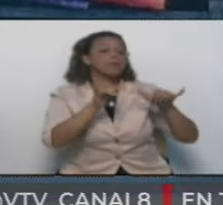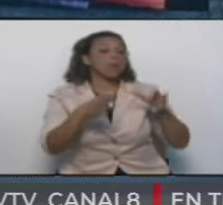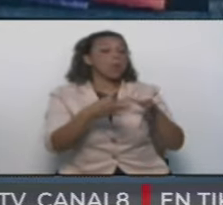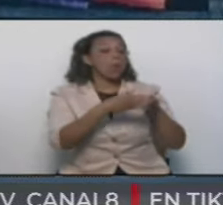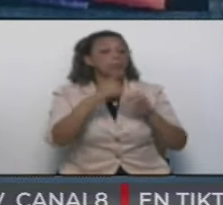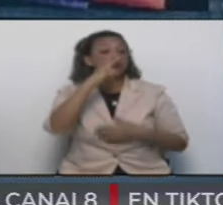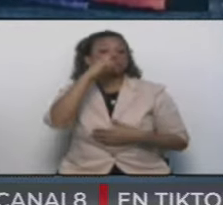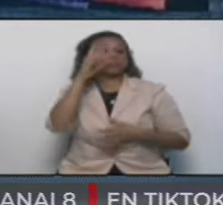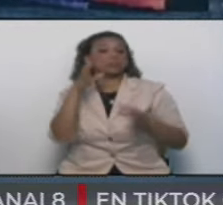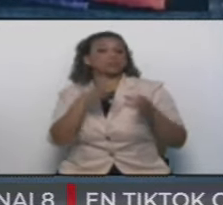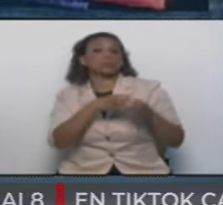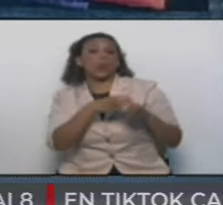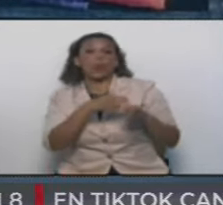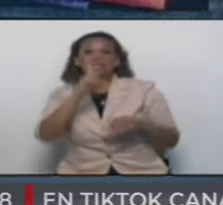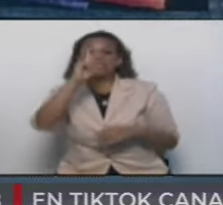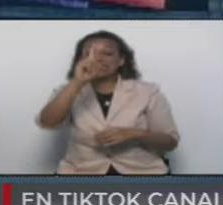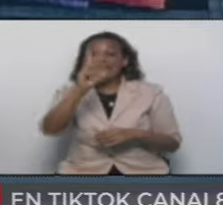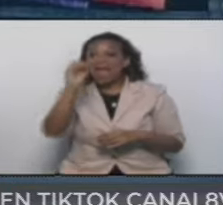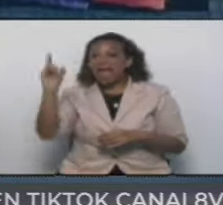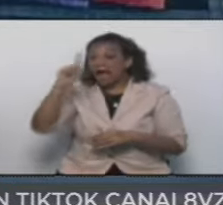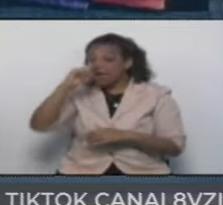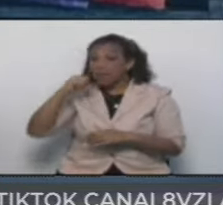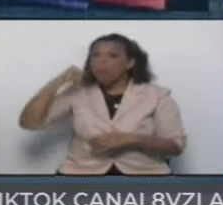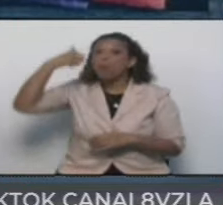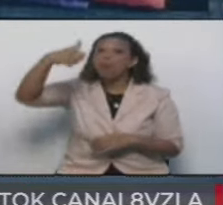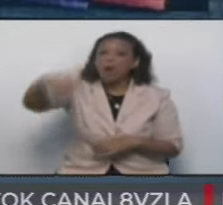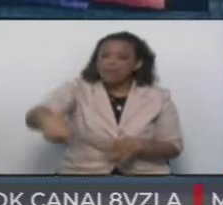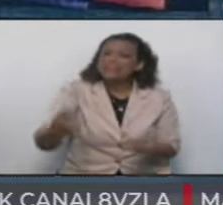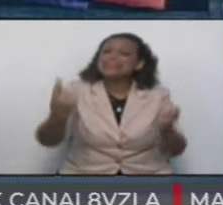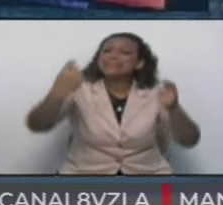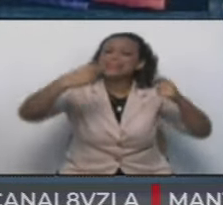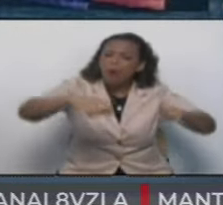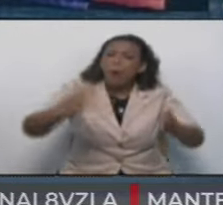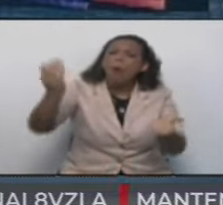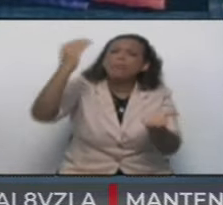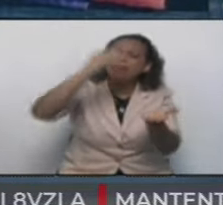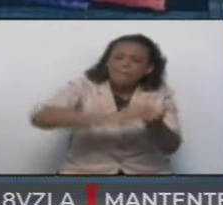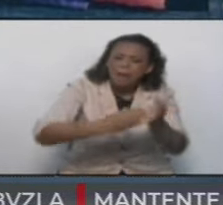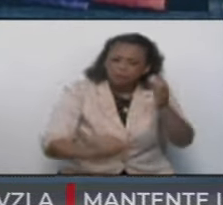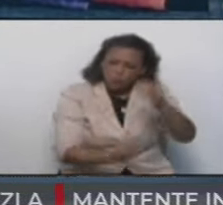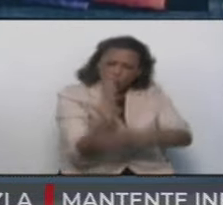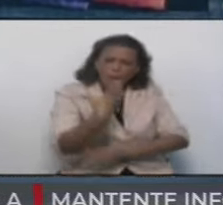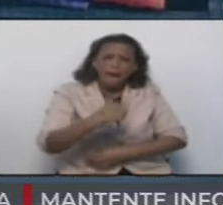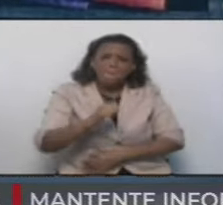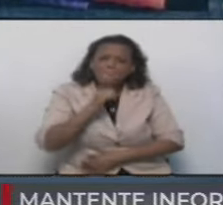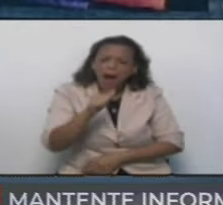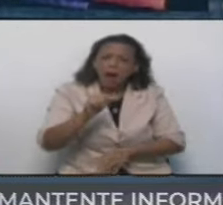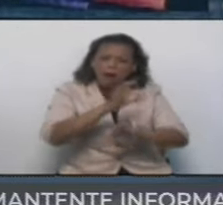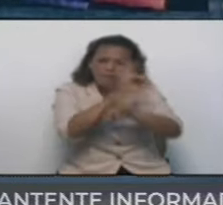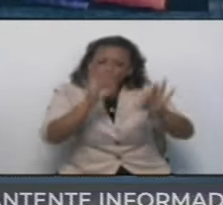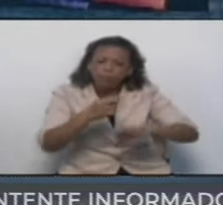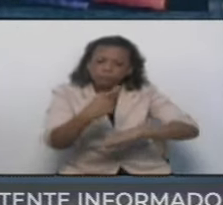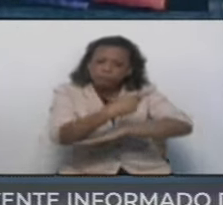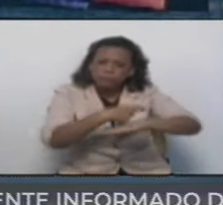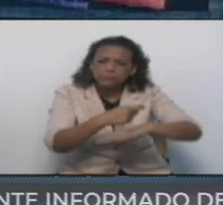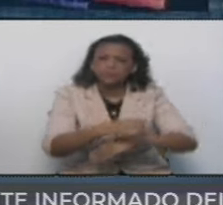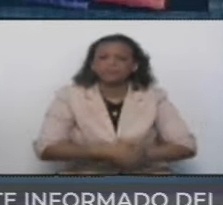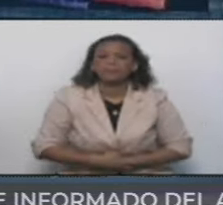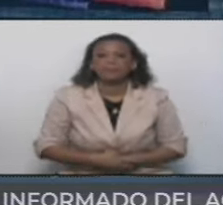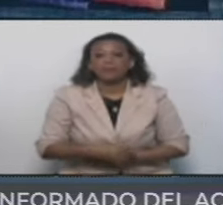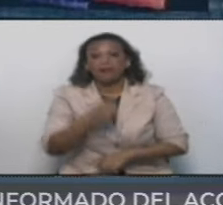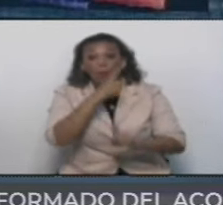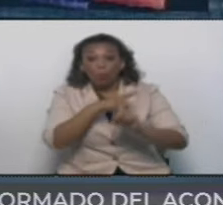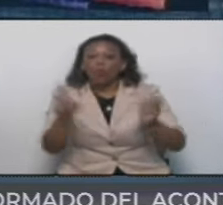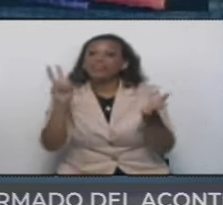apellidos que 100 años después intentan resurgir. ¿Qué más tenemos por aquí? Vamos a ver. Porque